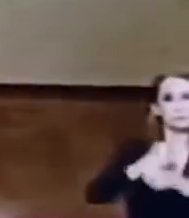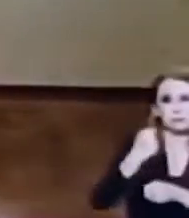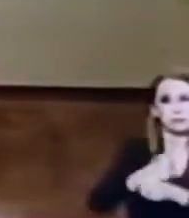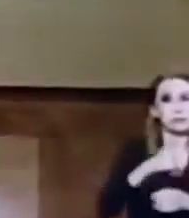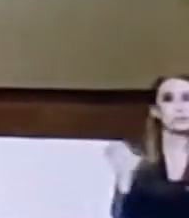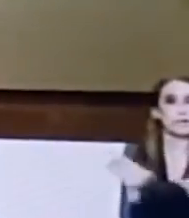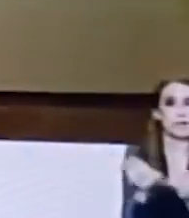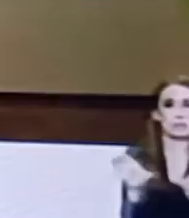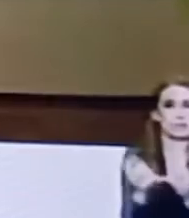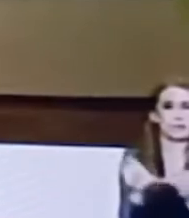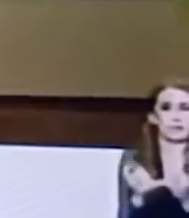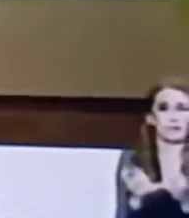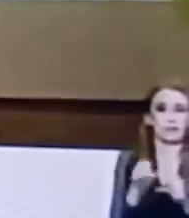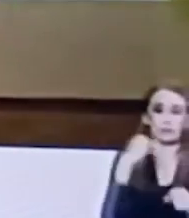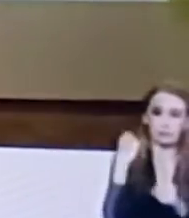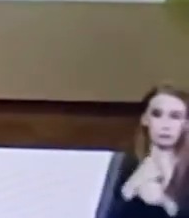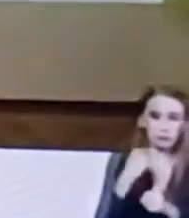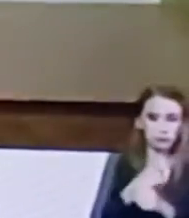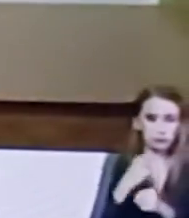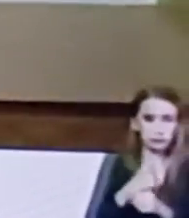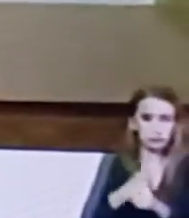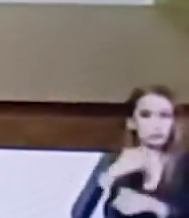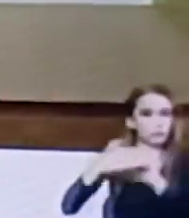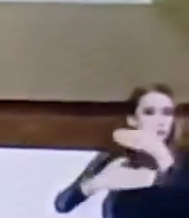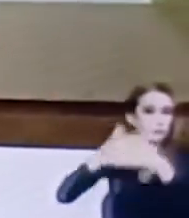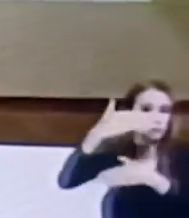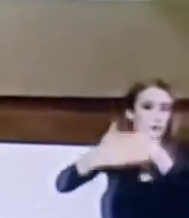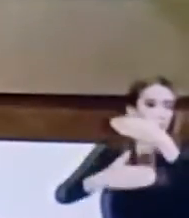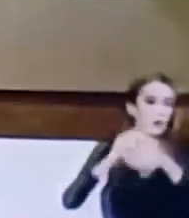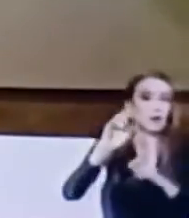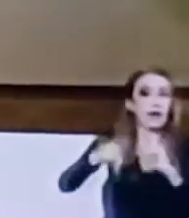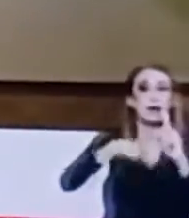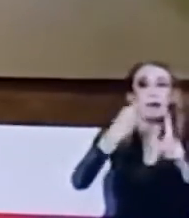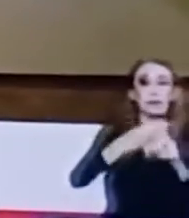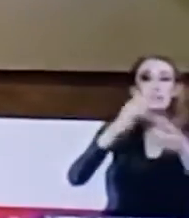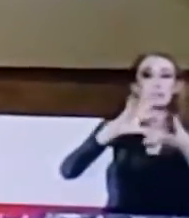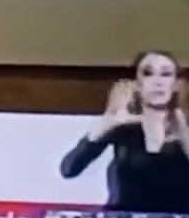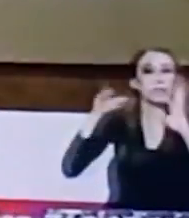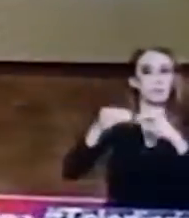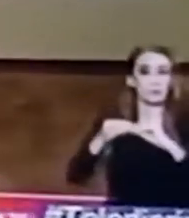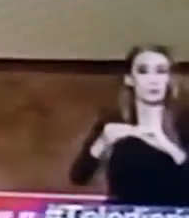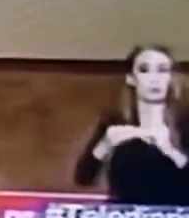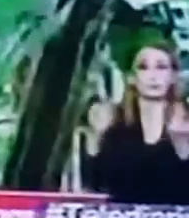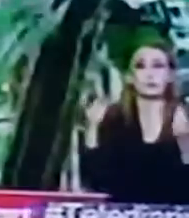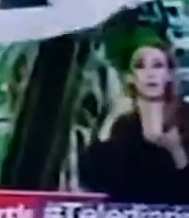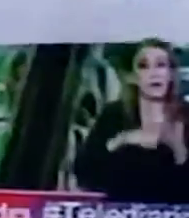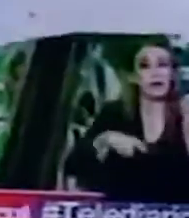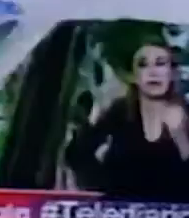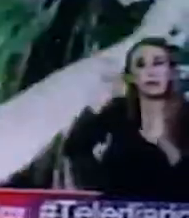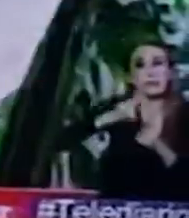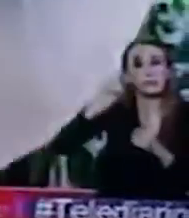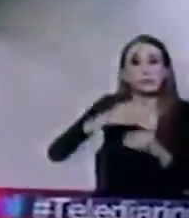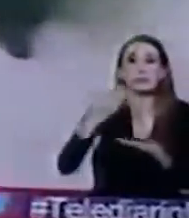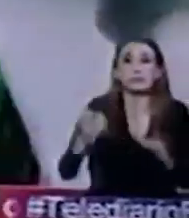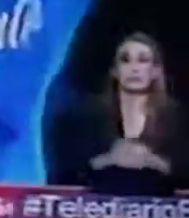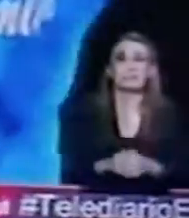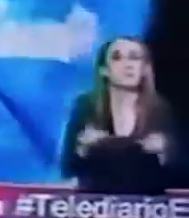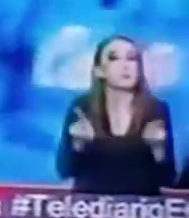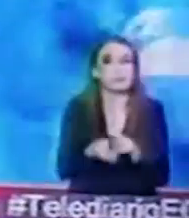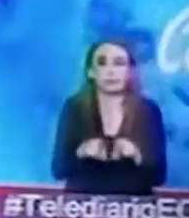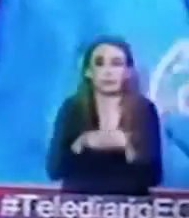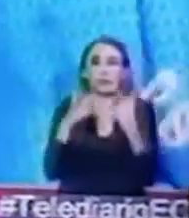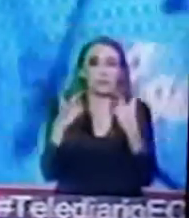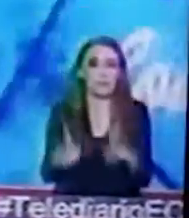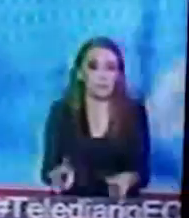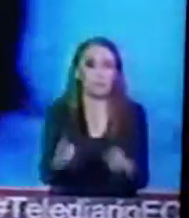certificaciones para un poco adaptarnos a la necesidad de consumidores en estos mercados. Esto debe ir de la mano,